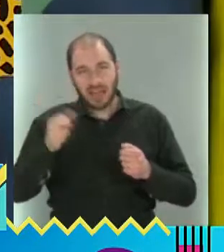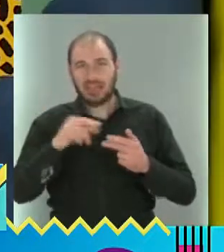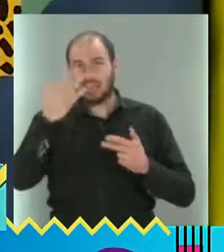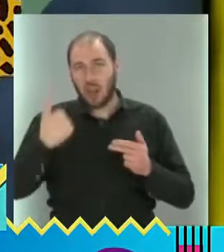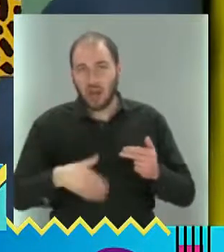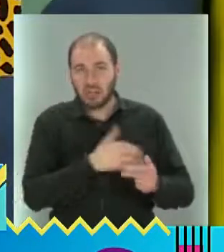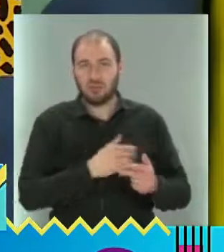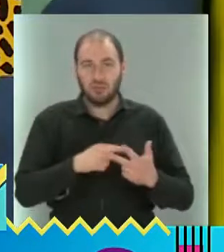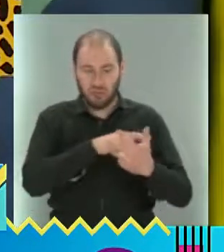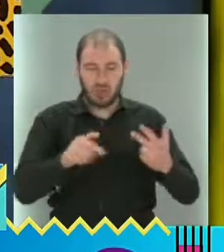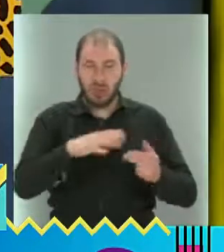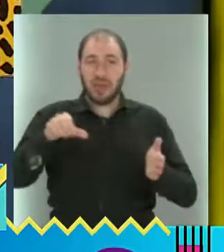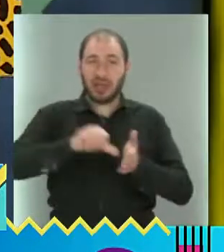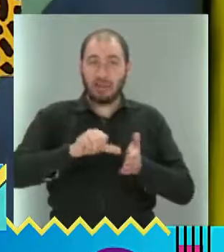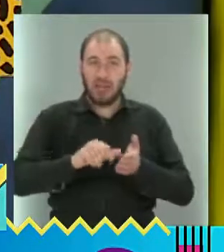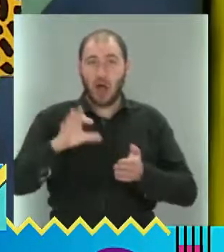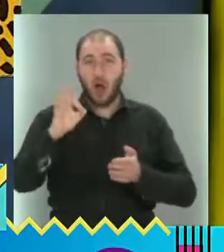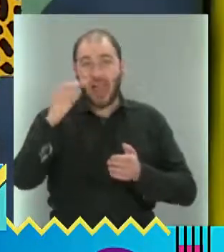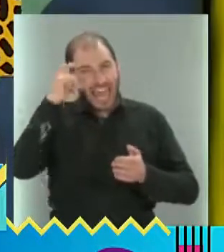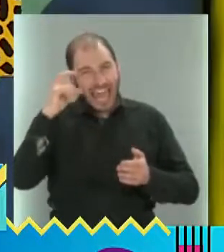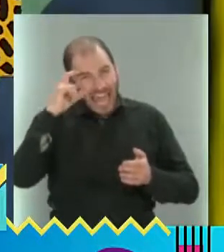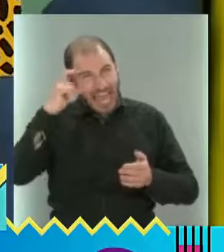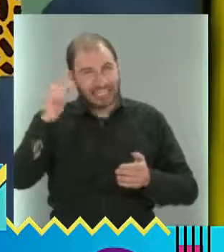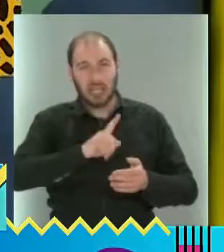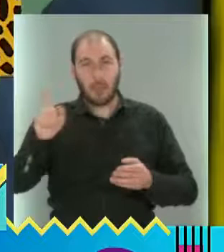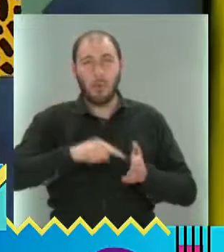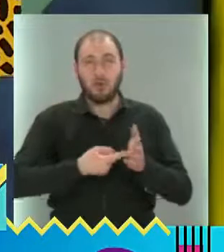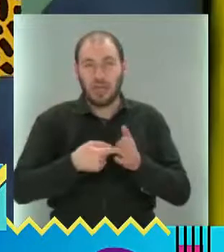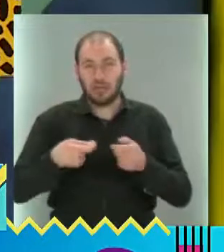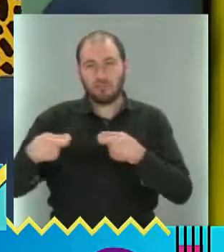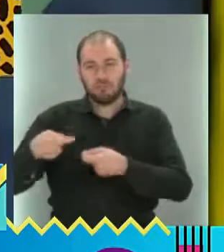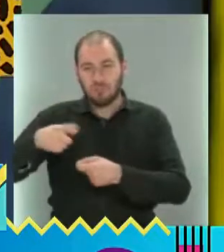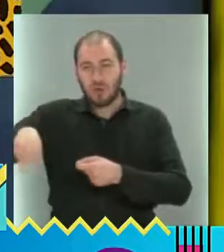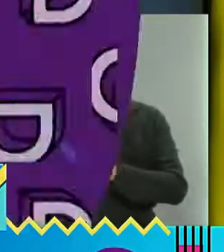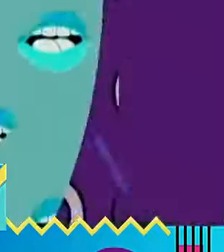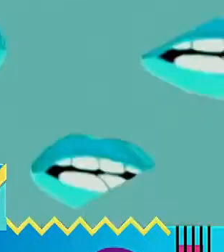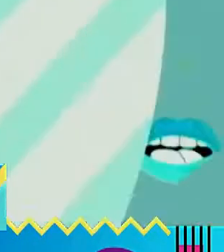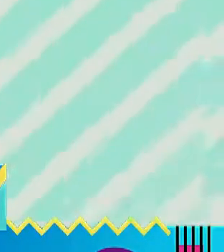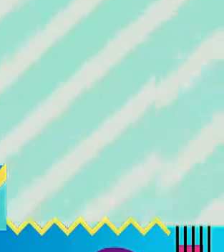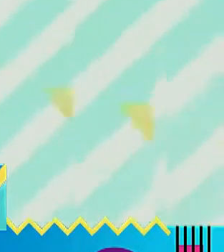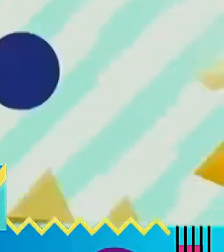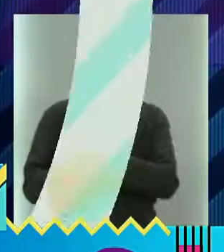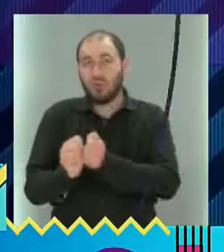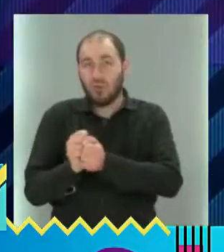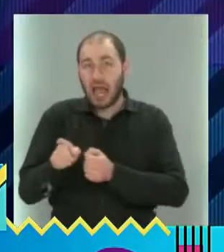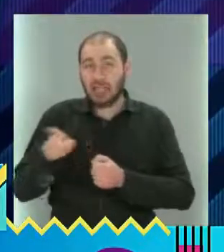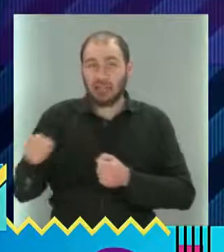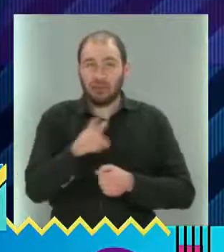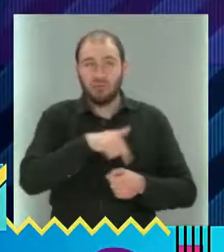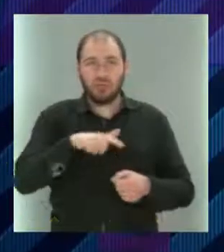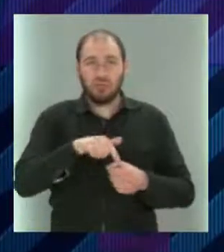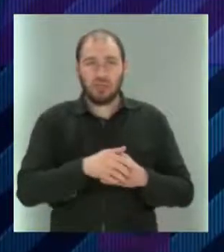Lorenzo, con lo cual todo lo que es capital y el oeste y el este de Buenos Aires se atienden desde las refinerías que están allá. Nosotros atendemos todo lo